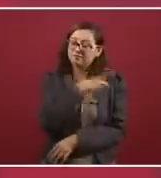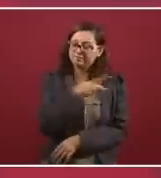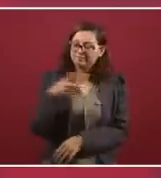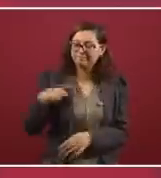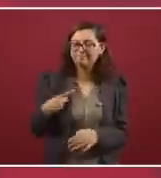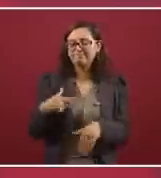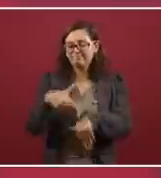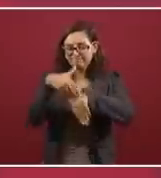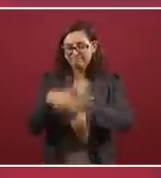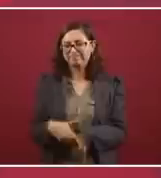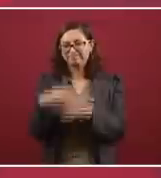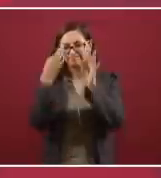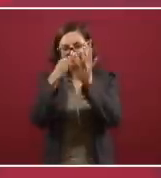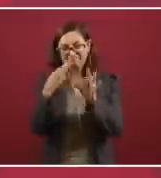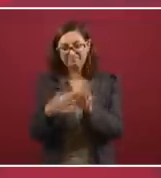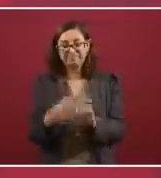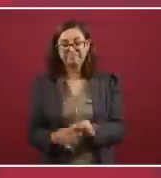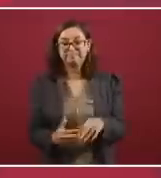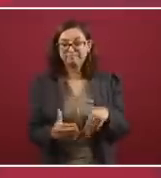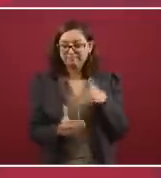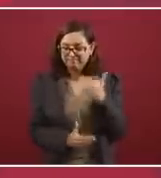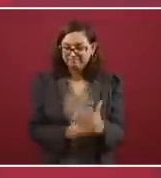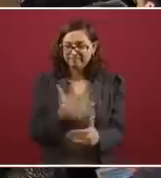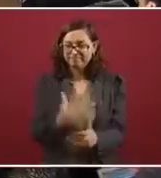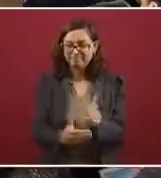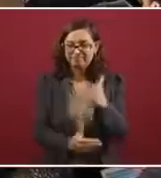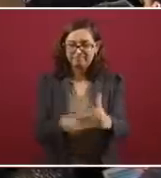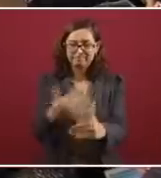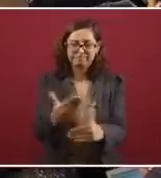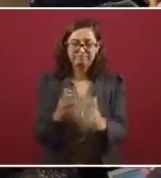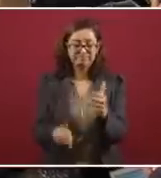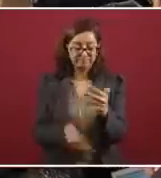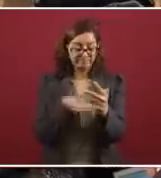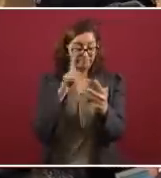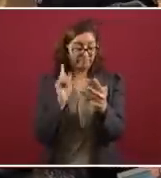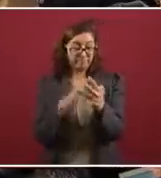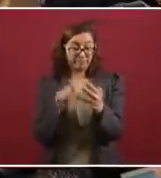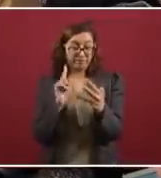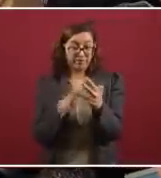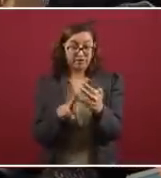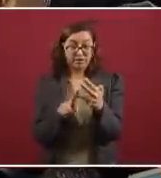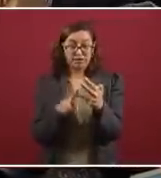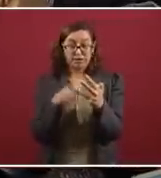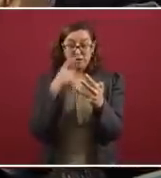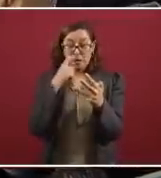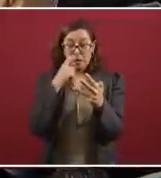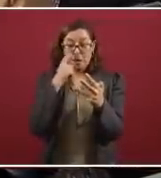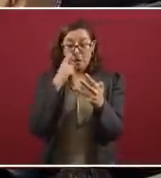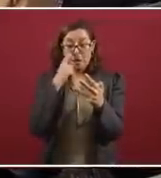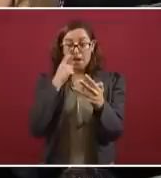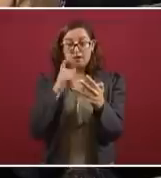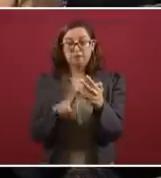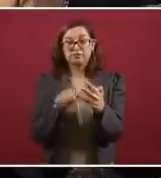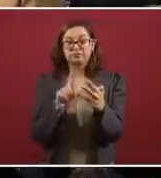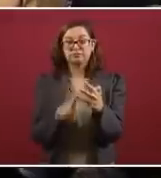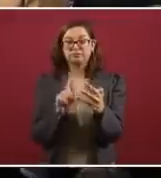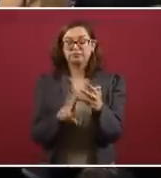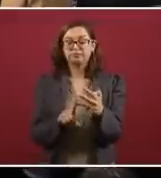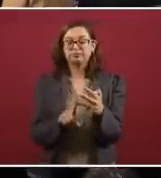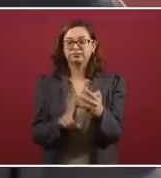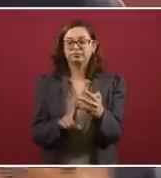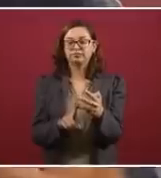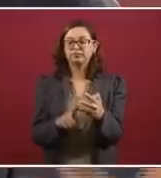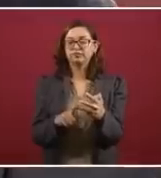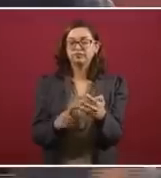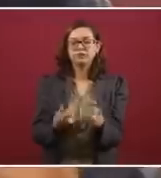para avanzar. Lo tercero es el dar facilidades para la